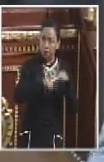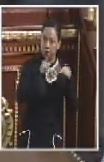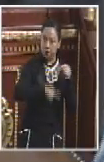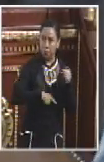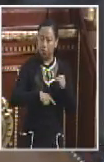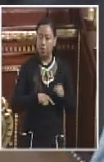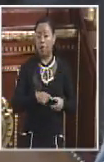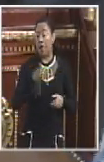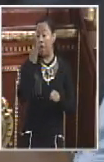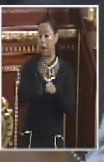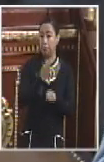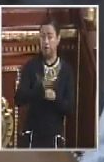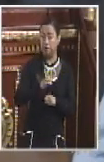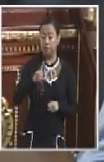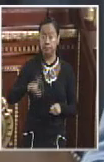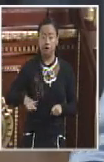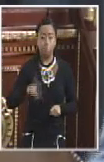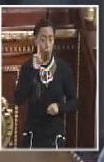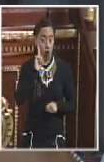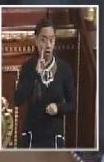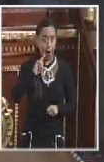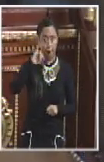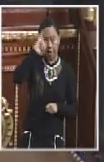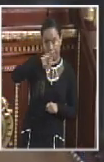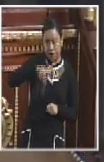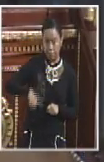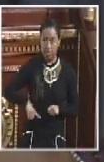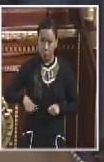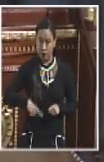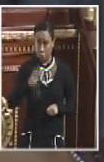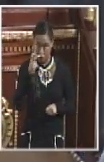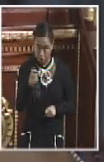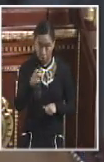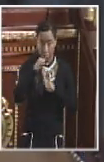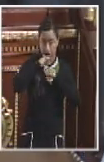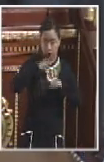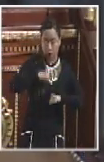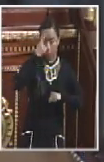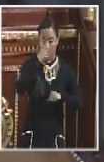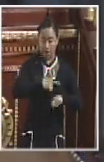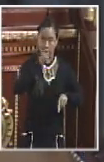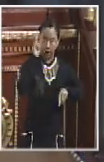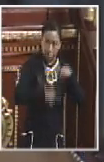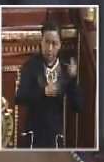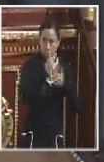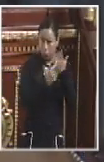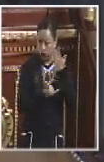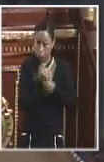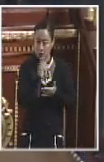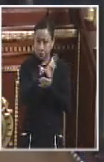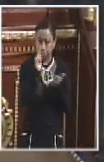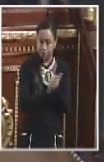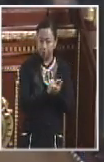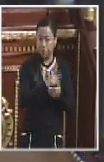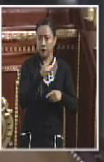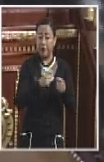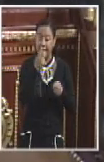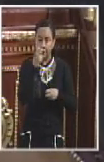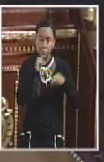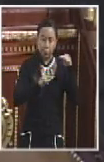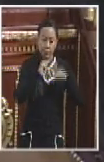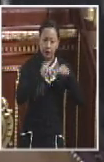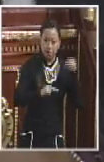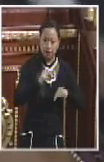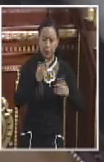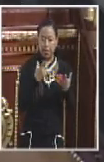gobierno no tiene facultad para vetar ni para observar proyectos legislativos. Así el nivel del gobierno de la Ciudad de México en